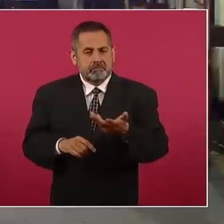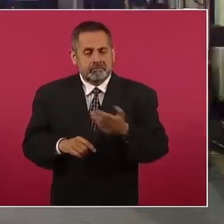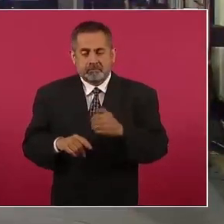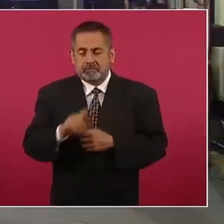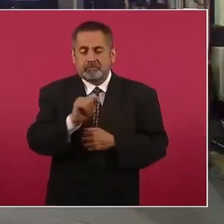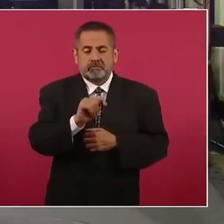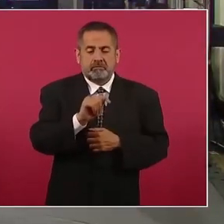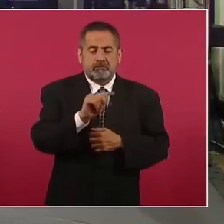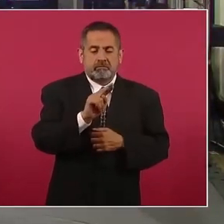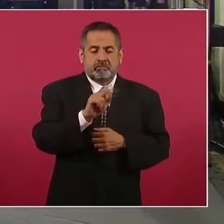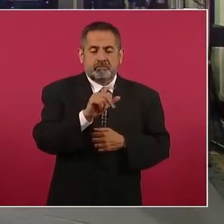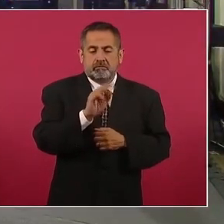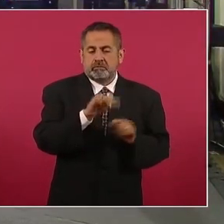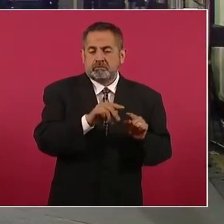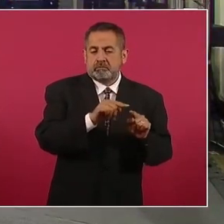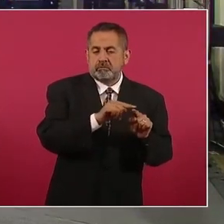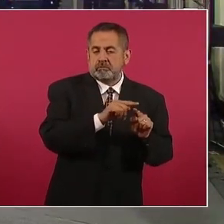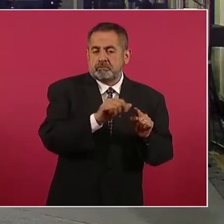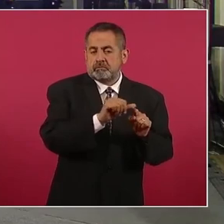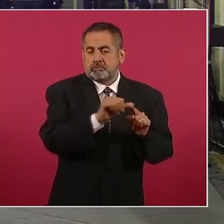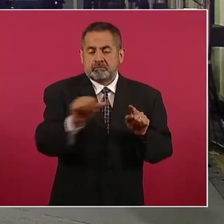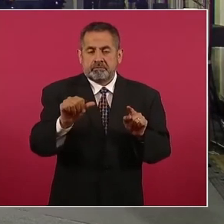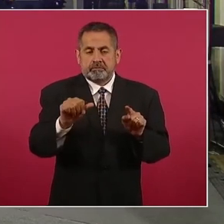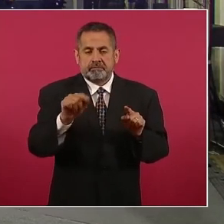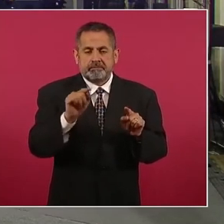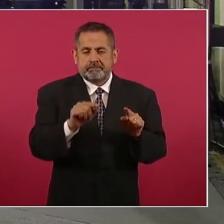Tulum a